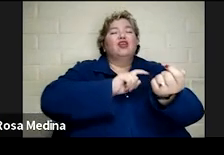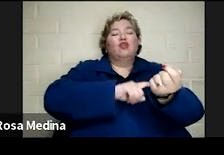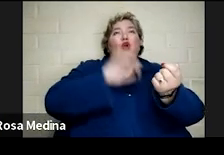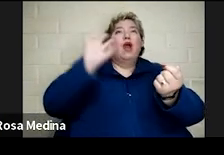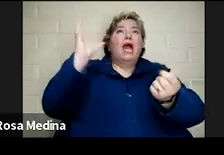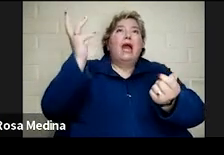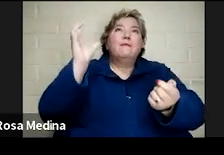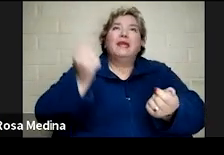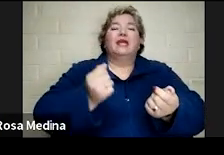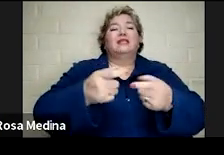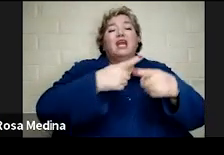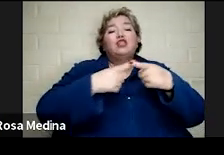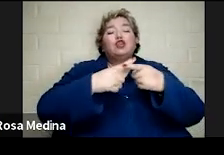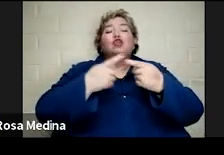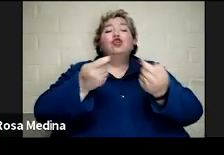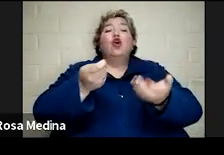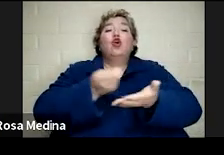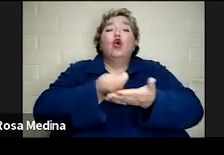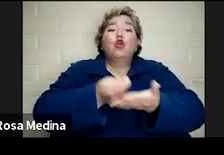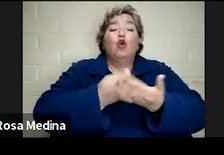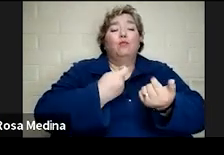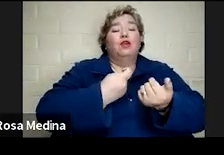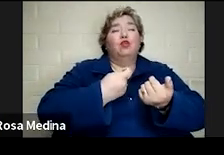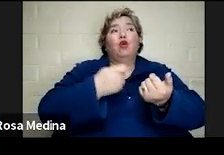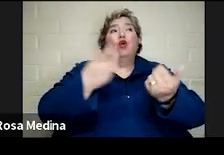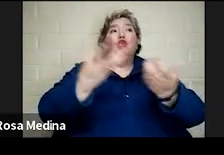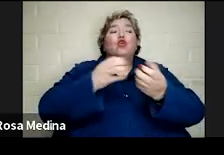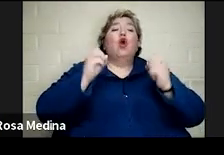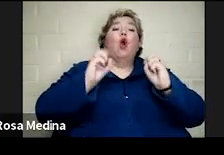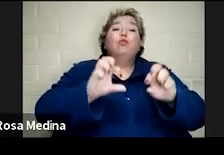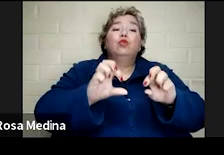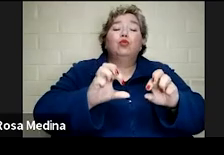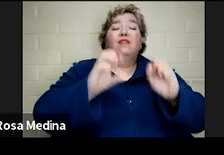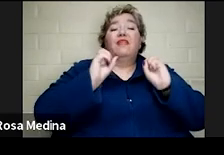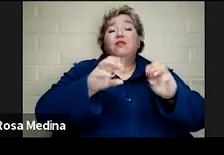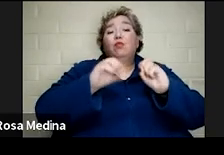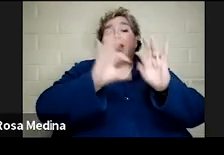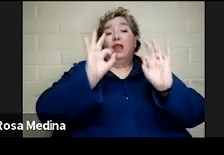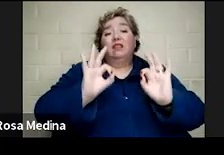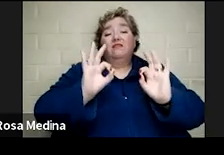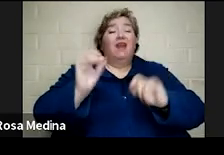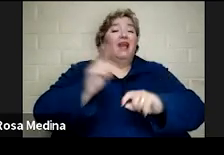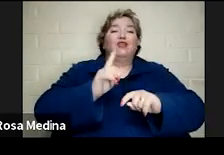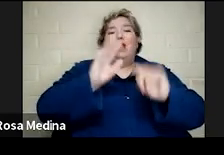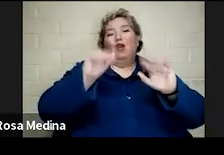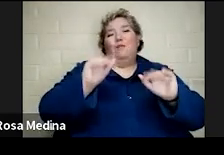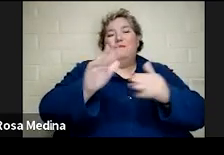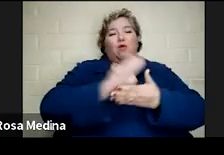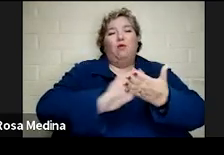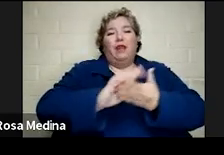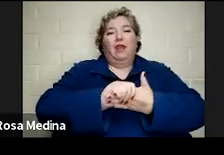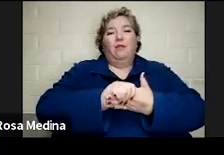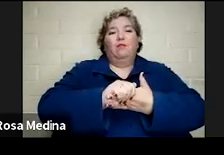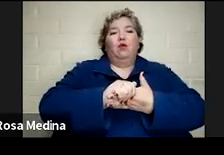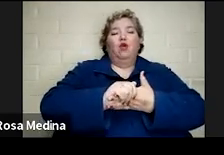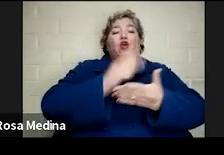socioeconómico, el capital cultural que tenga esa familia, las oportunidades educativas, porque obviamente no va a ser lo mismo un niño que recién se escolarizó